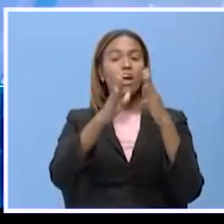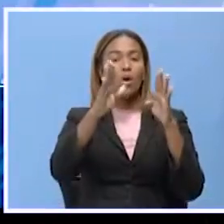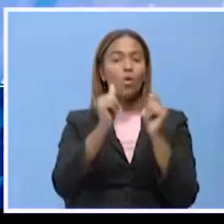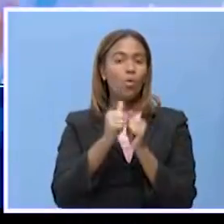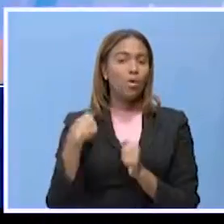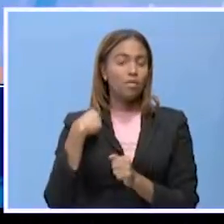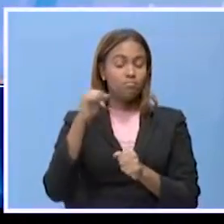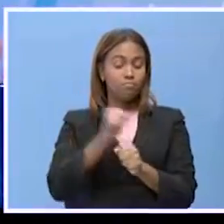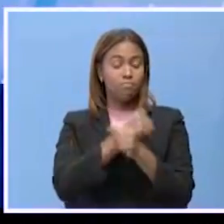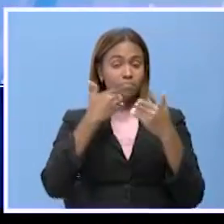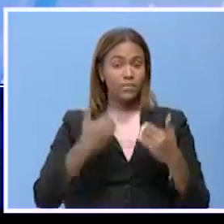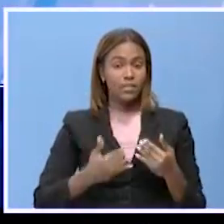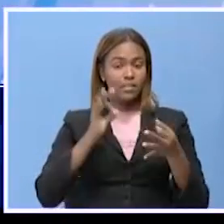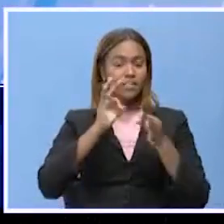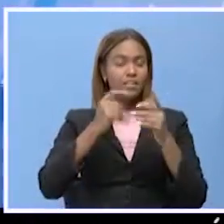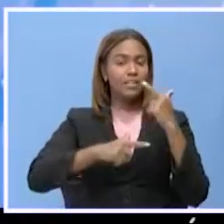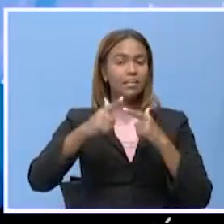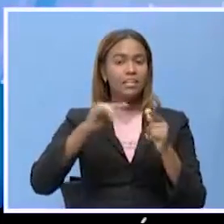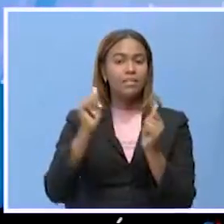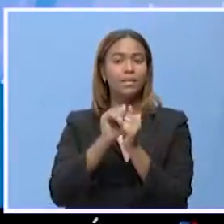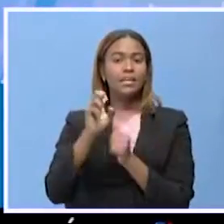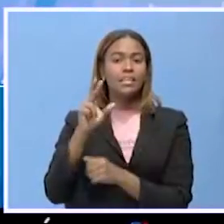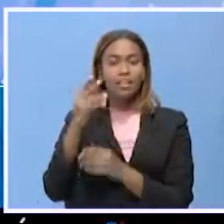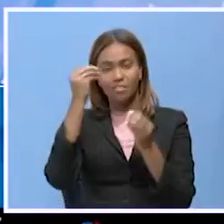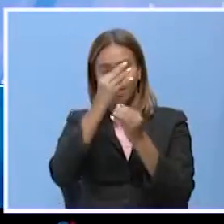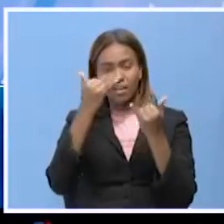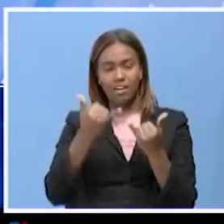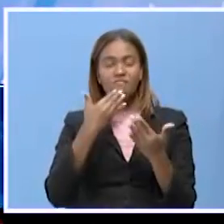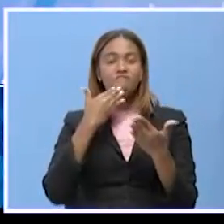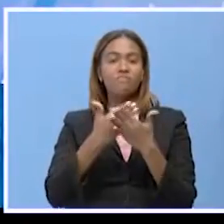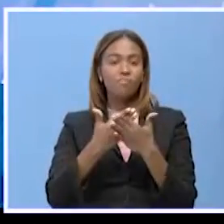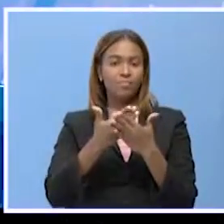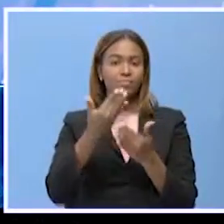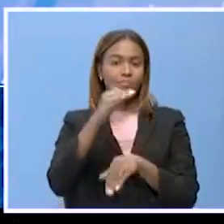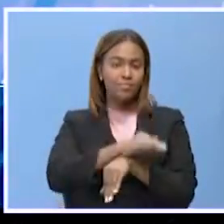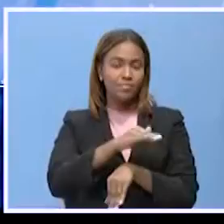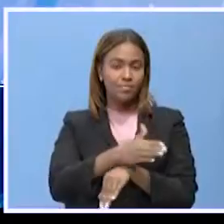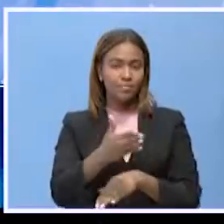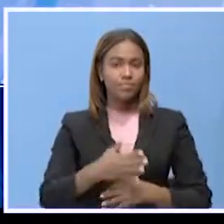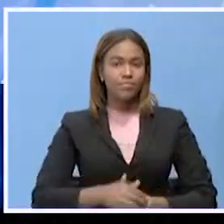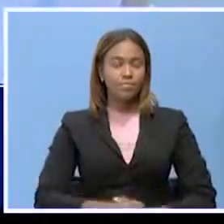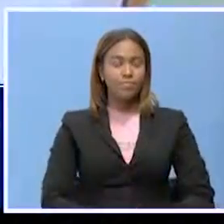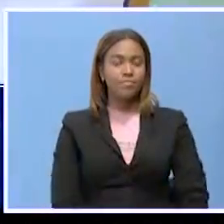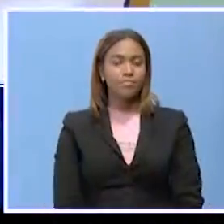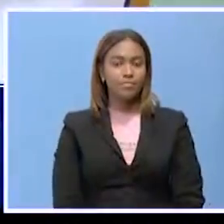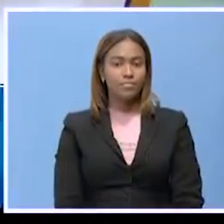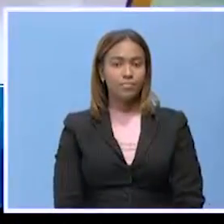por estar. Zuleima García en Lenguas de Señas y Esther López les desean feliz resto de la noche.